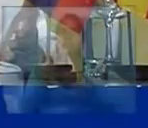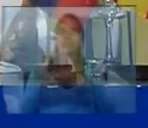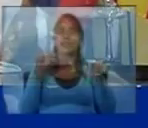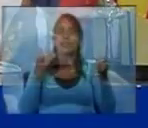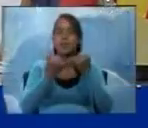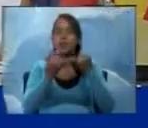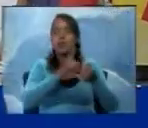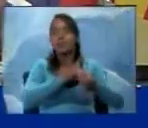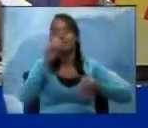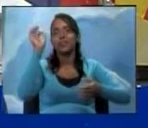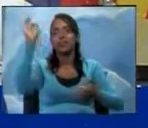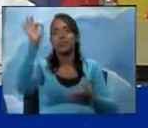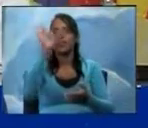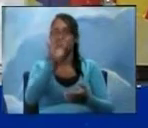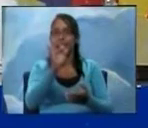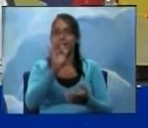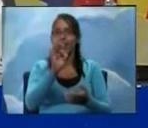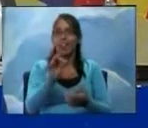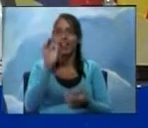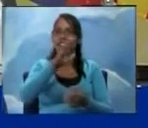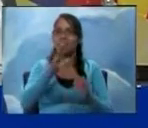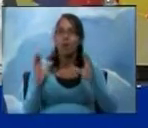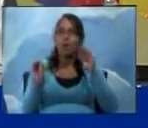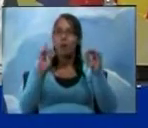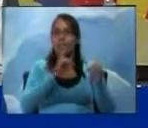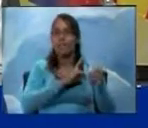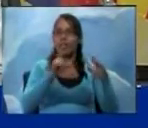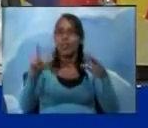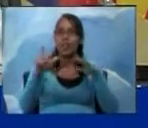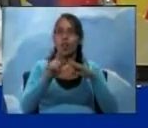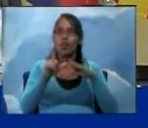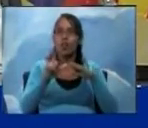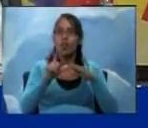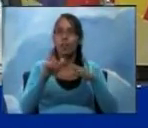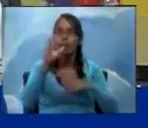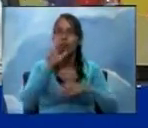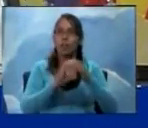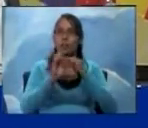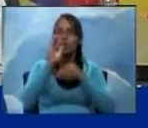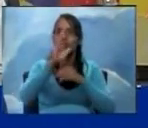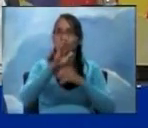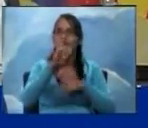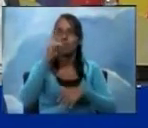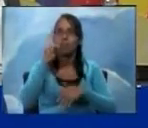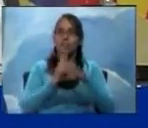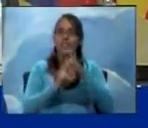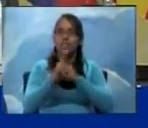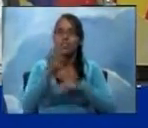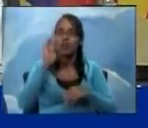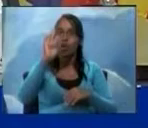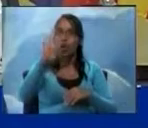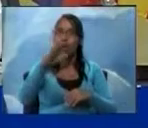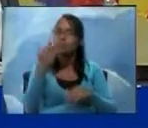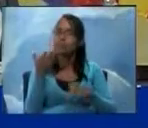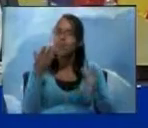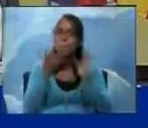de predicar. Estamos hablando de Lucas capítulo 5, versículo 4. ¿Qué pasó cuando terminó